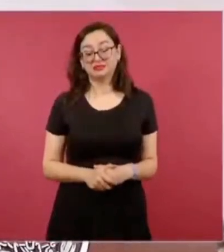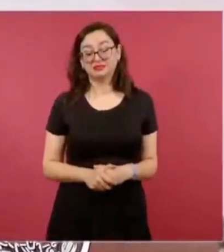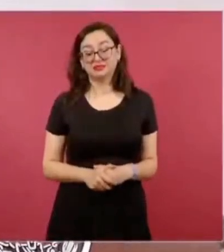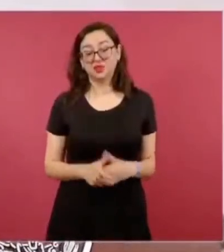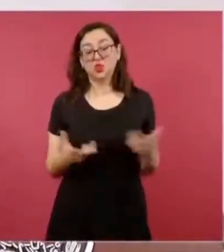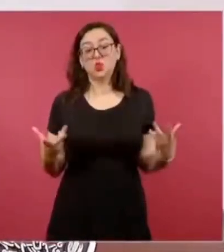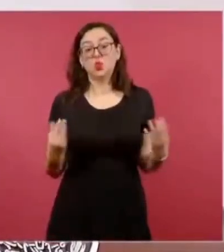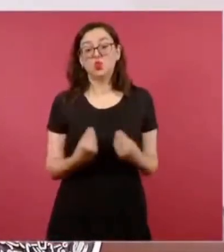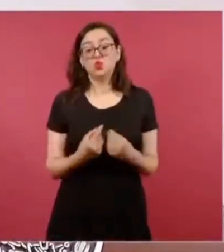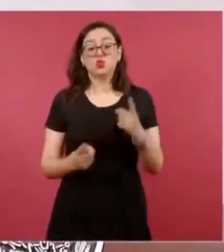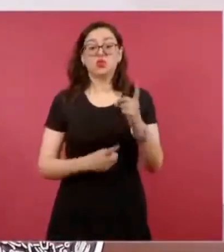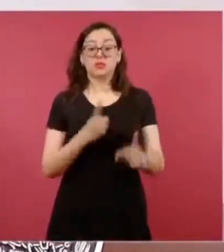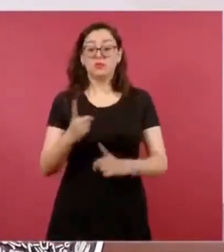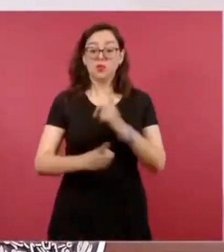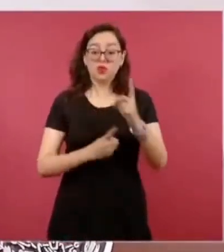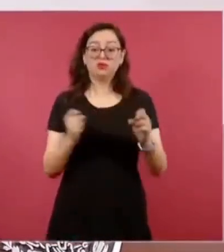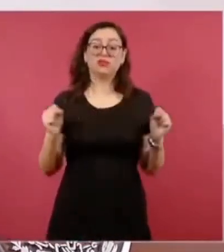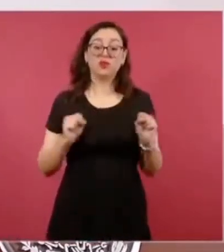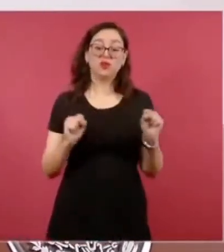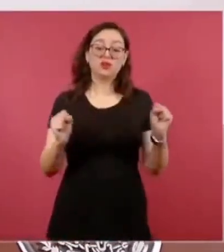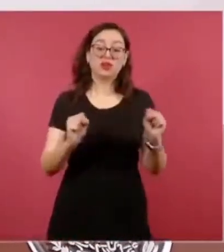pero se fue,